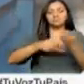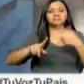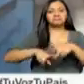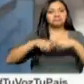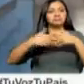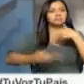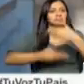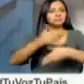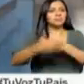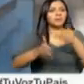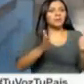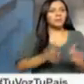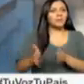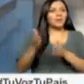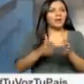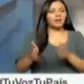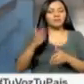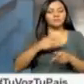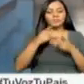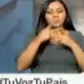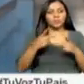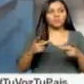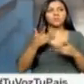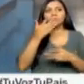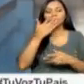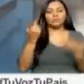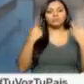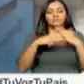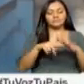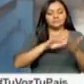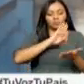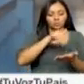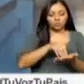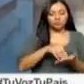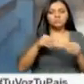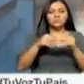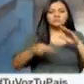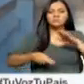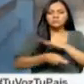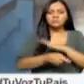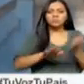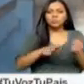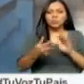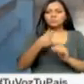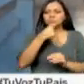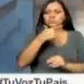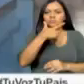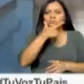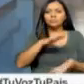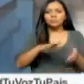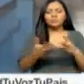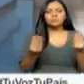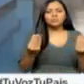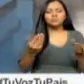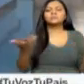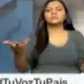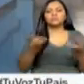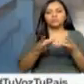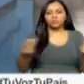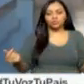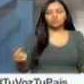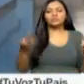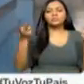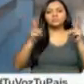en políticas públicas, en tema de los 104 centros inclusivos, el tema de los asesinatos que se han despejado de la población LGBTI, la unión de